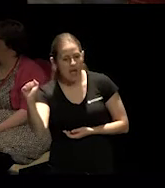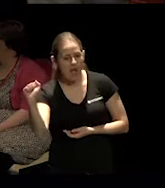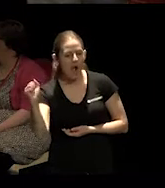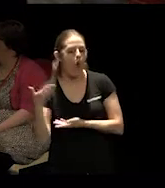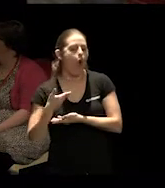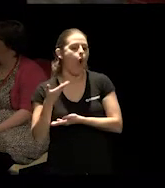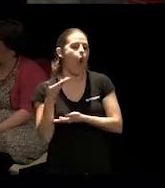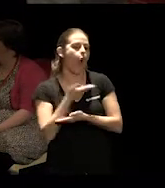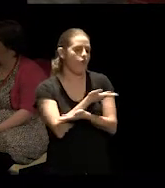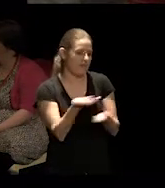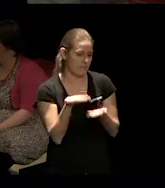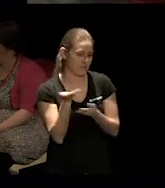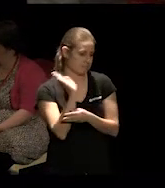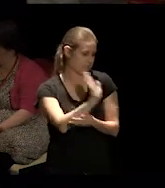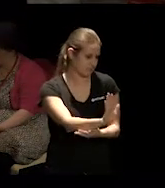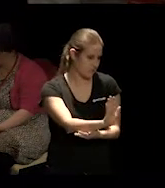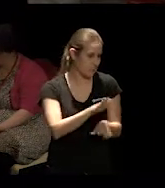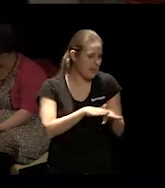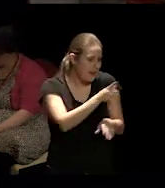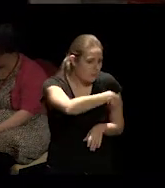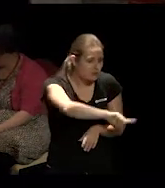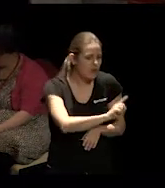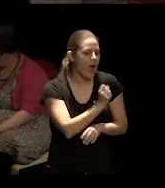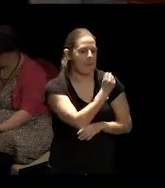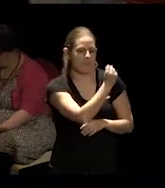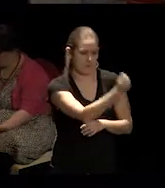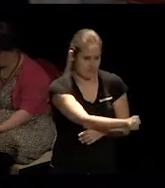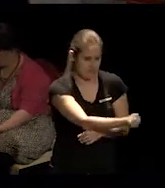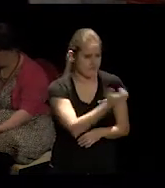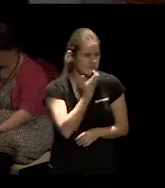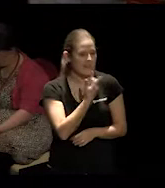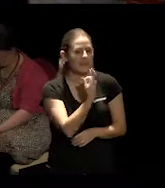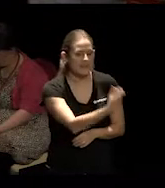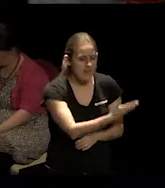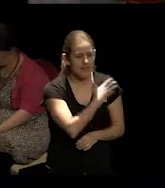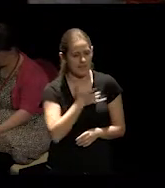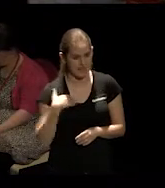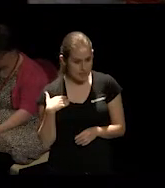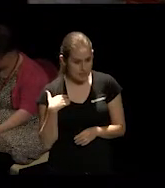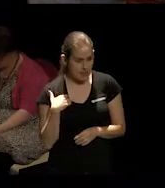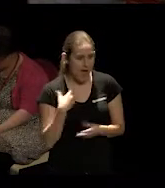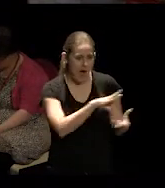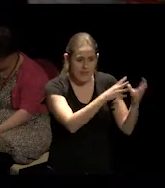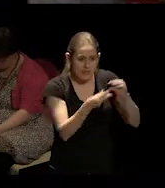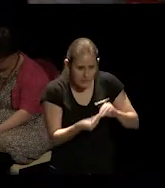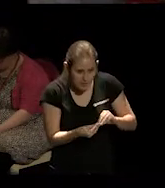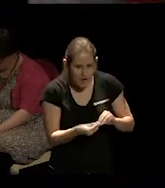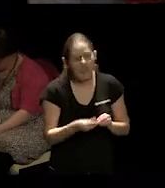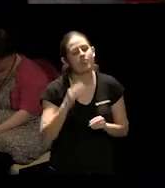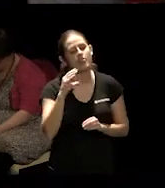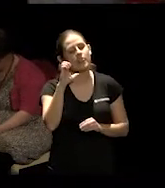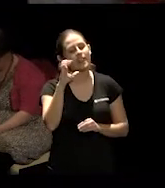su saber hacer o lo que pueda para apoyaros en ese intento de conseguir que sea